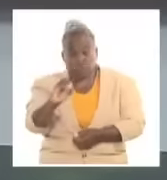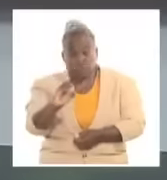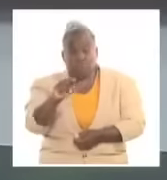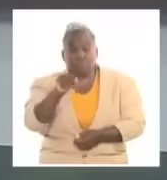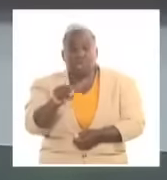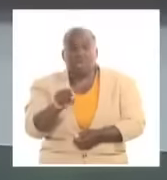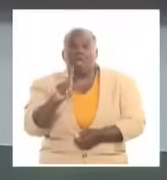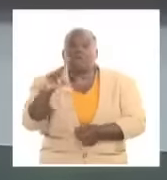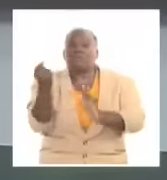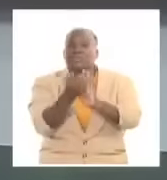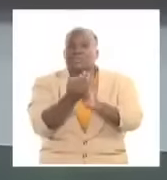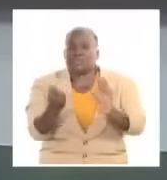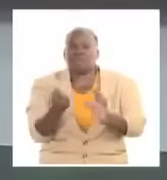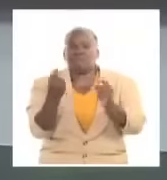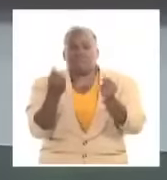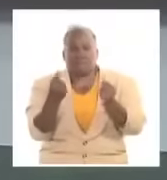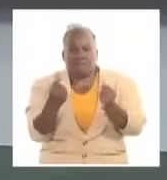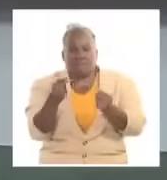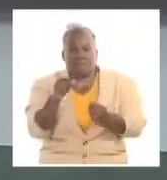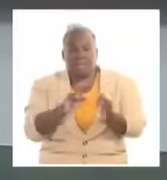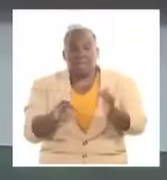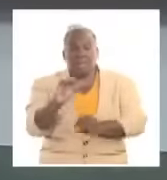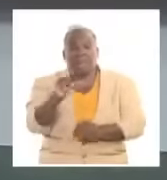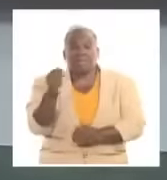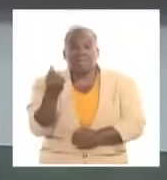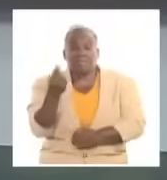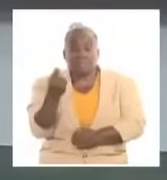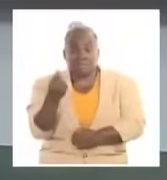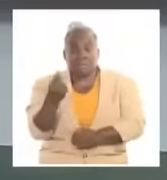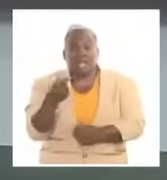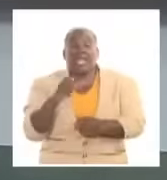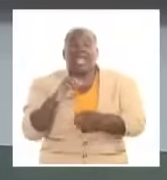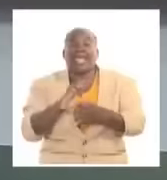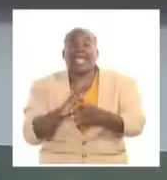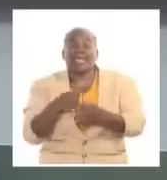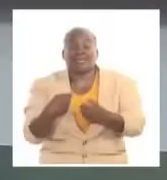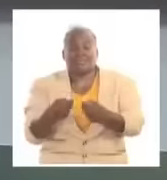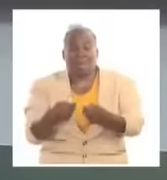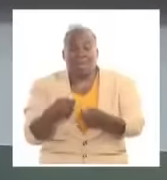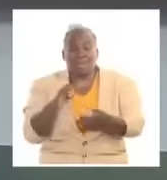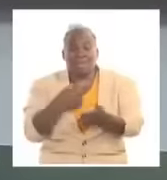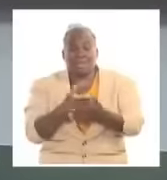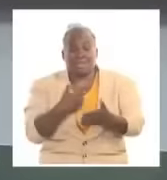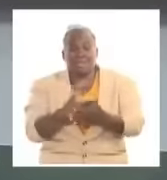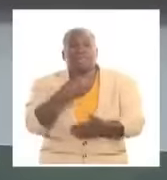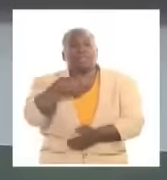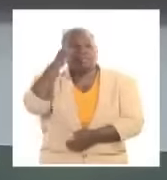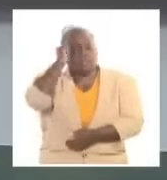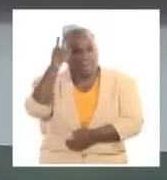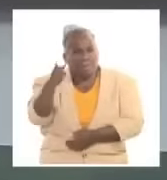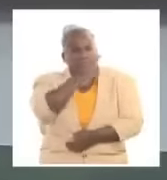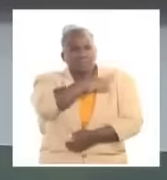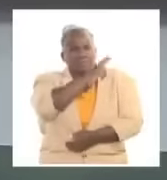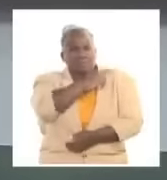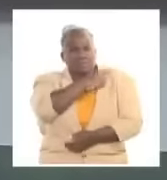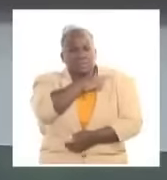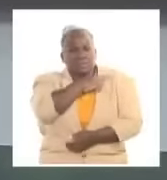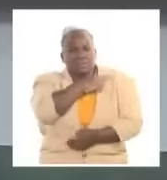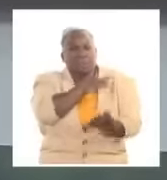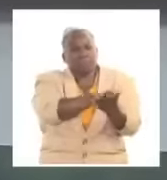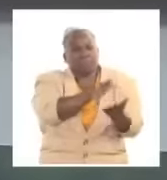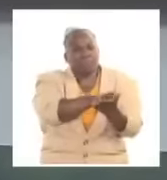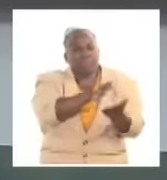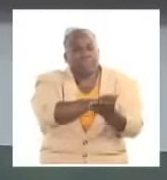licenciado en finanzas y créditos y máster en dirección y gestión empresarial. Posee una amplia experiencia de dirección acumulada durante su tránsito